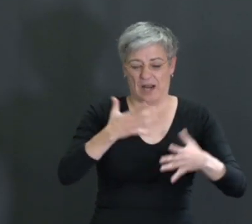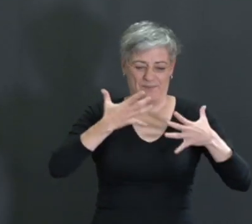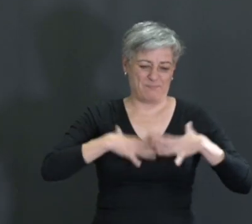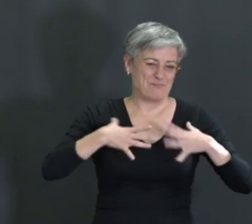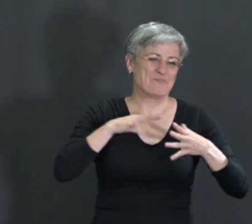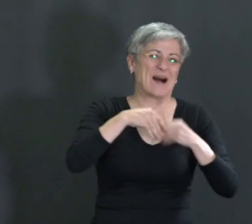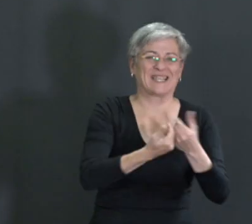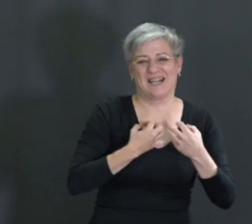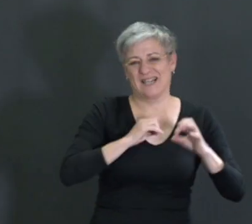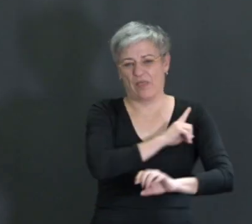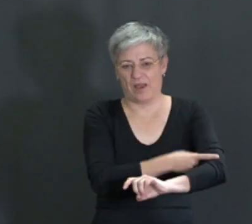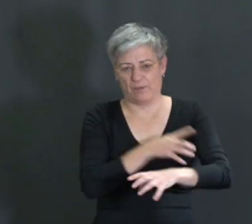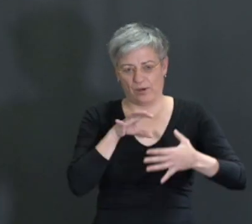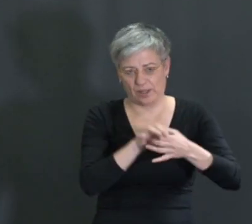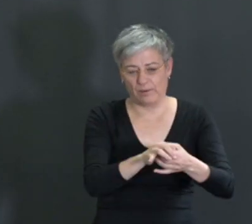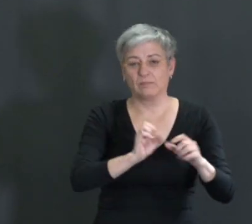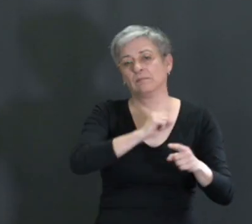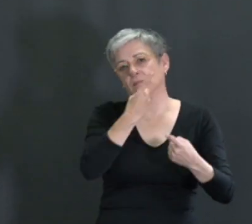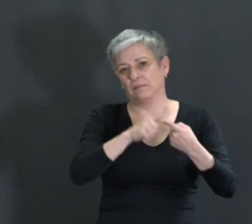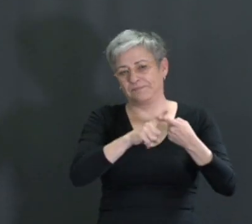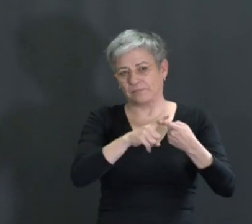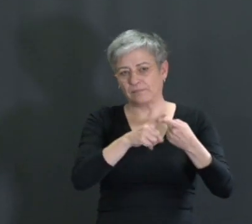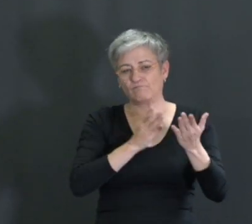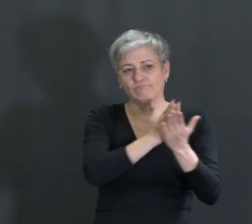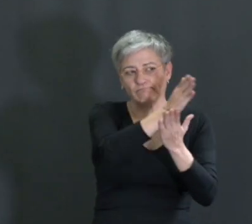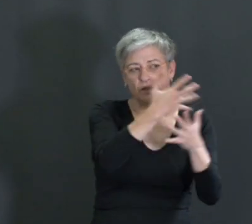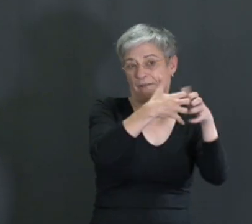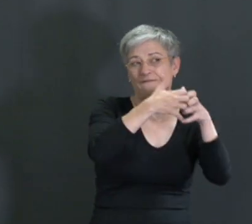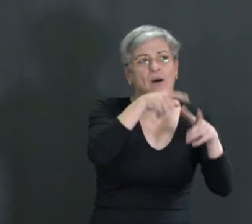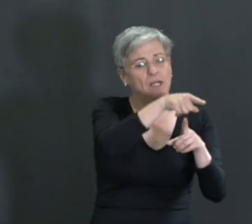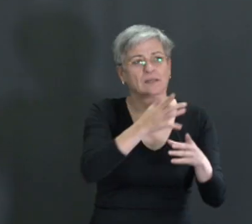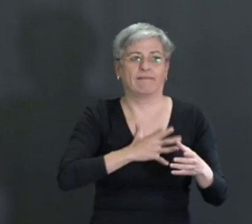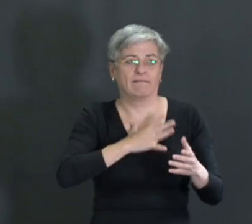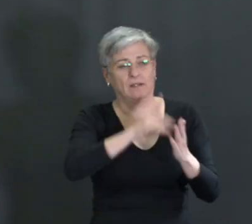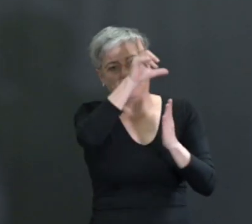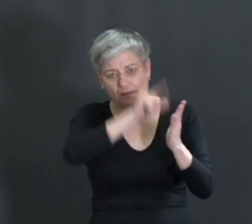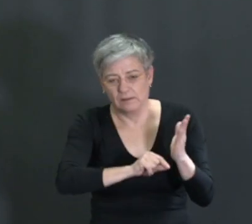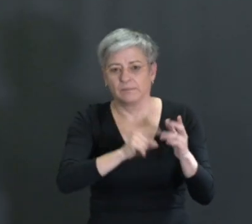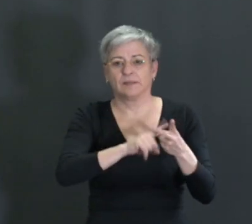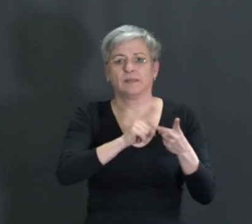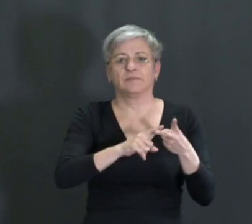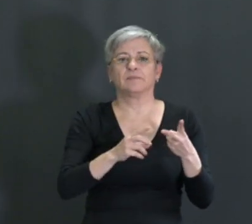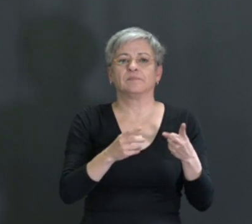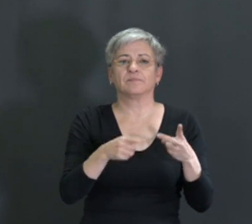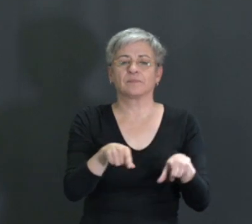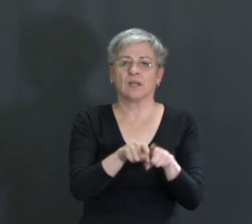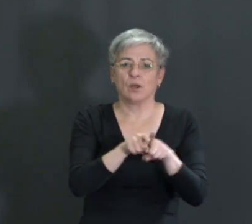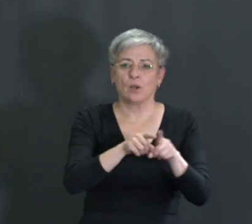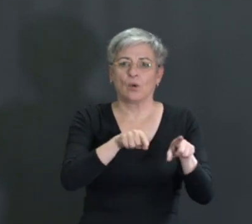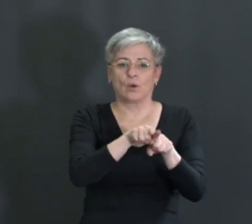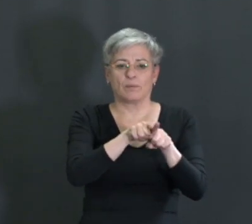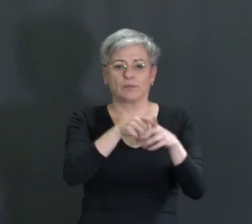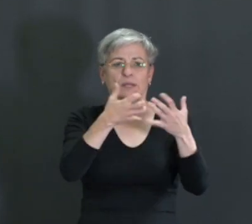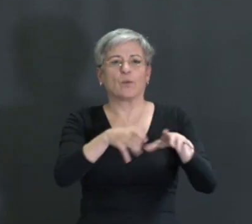claras, incidir en los fabricantes para que rebajen esos costes, salir del ámbito de ortopedia e irse a